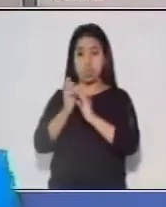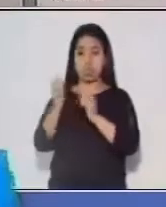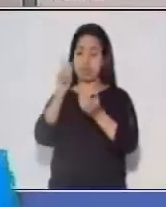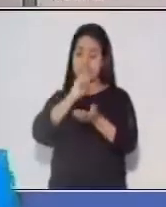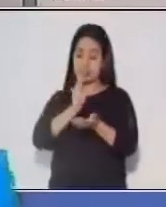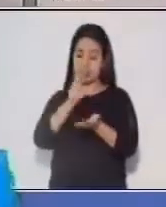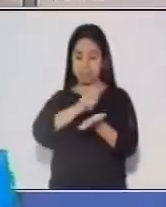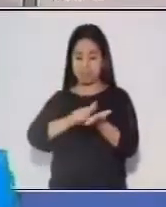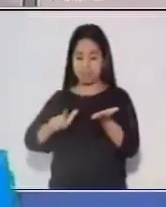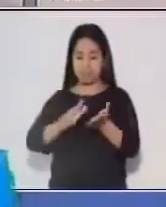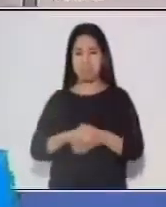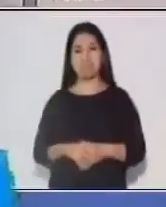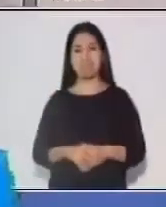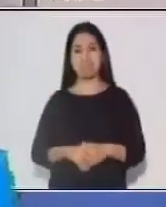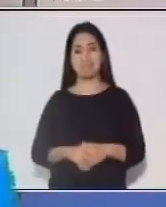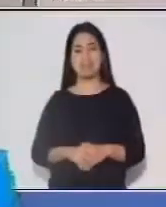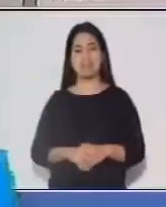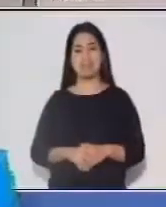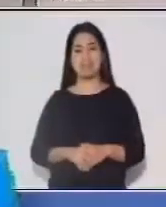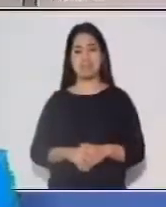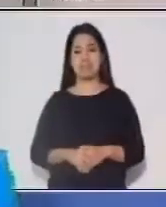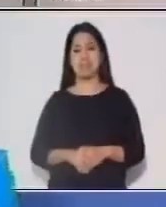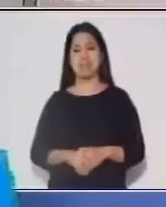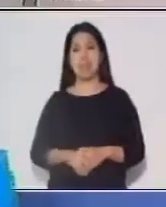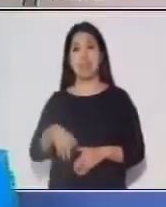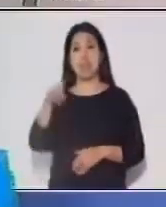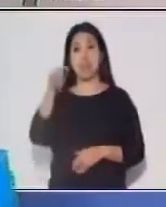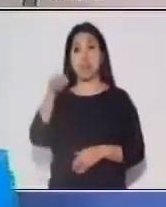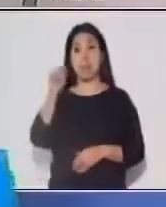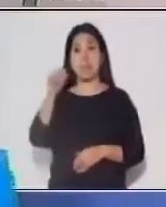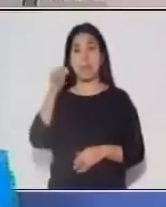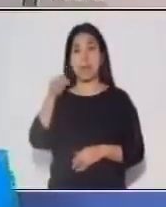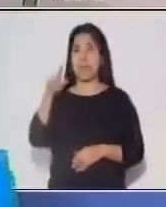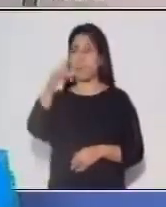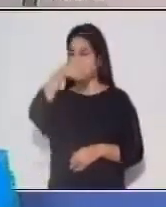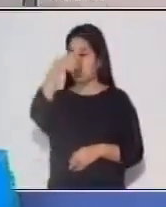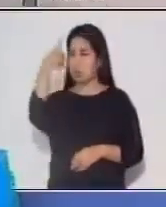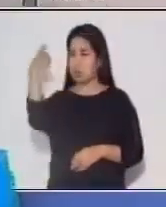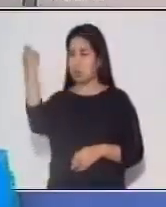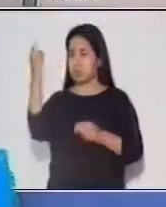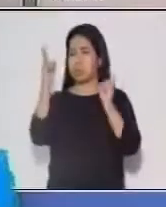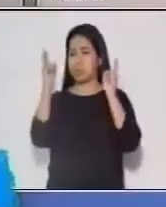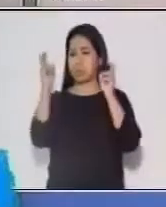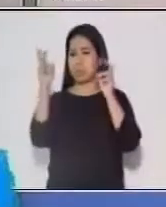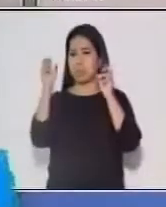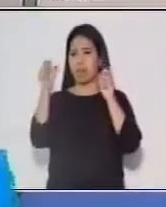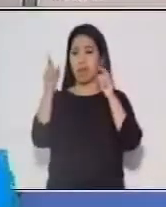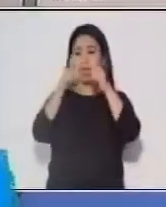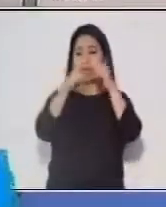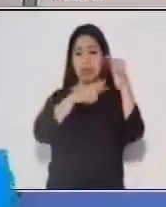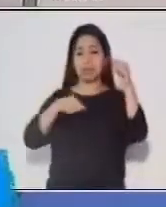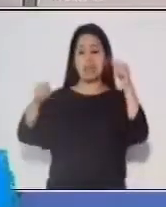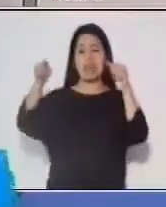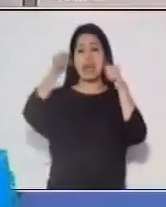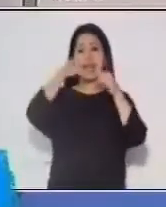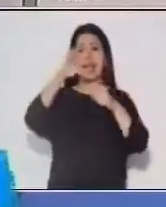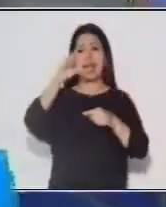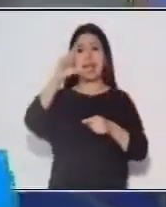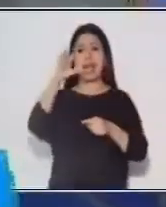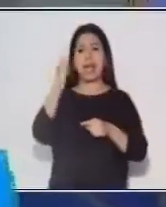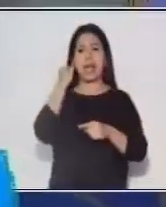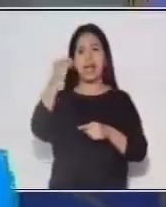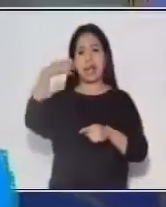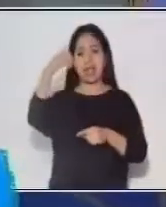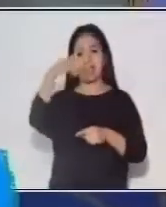hoy vamos a desarrollar aplicaciones de elipses. Vamos a situarlas en situaciones de la